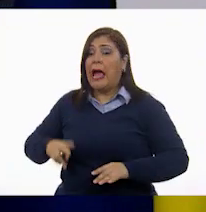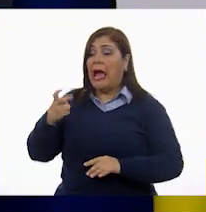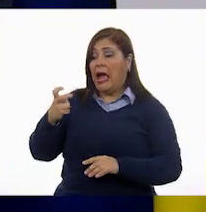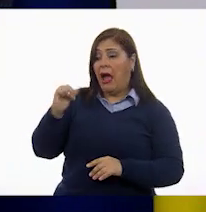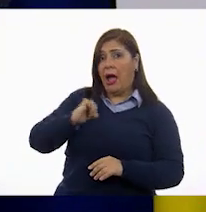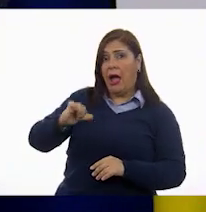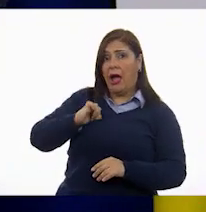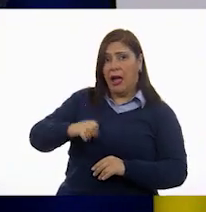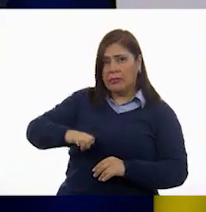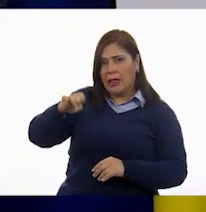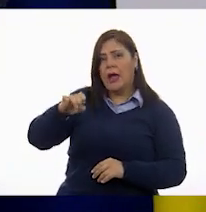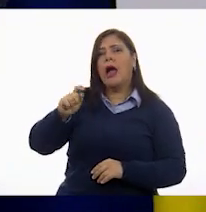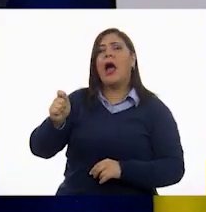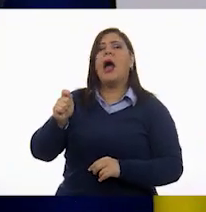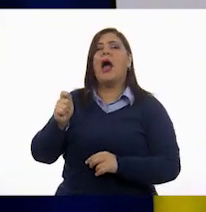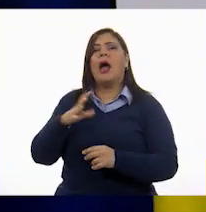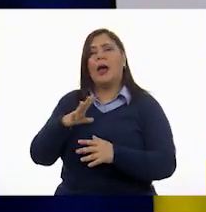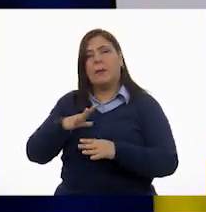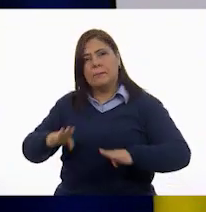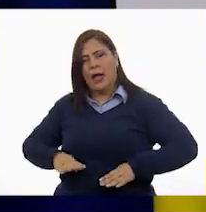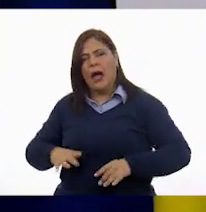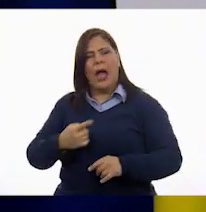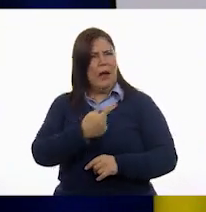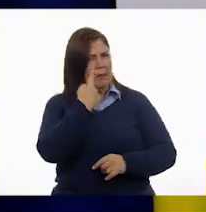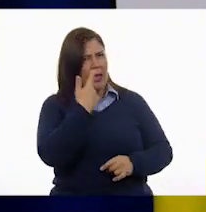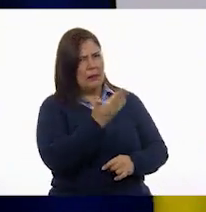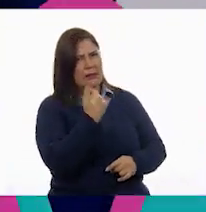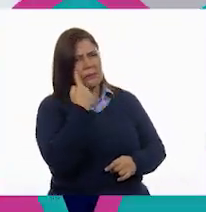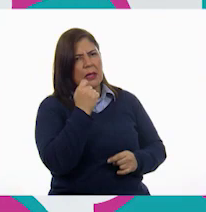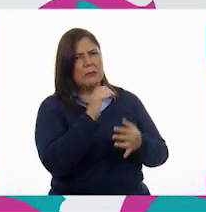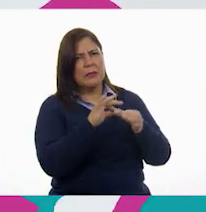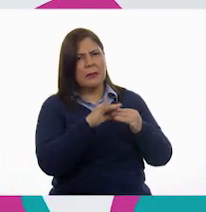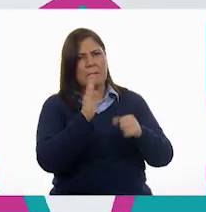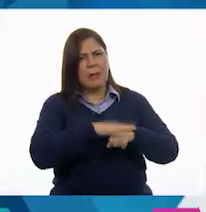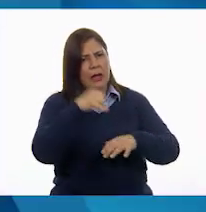tienen ciertas características. A ver, cuéntame más de esto. Fíjate bien.